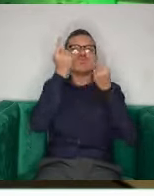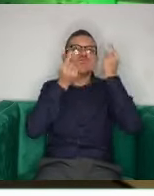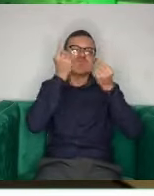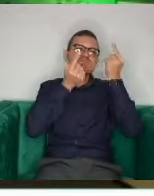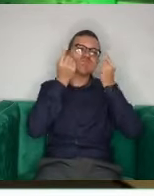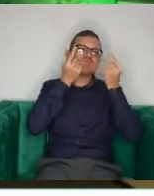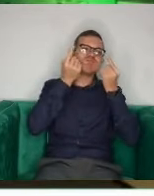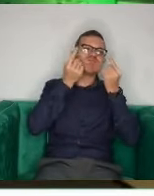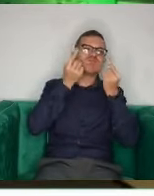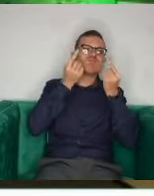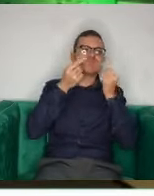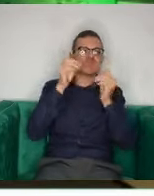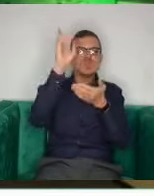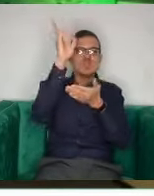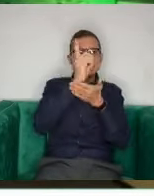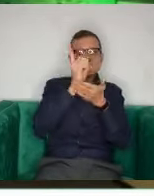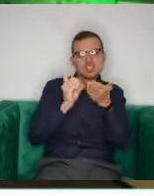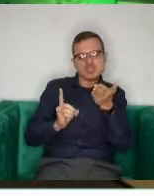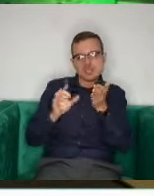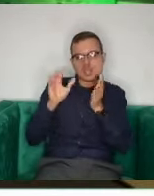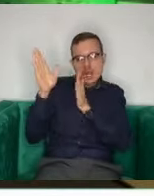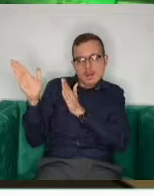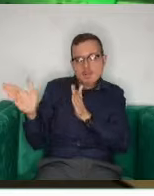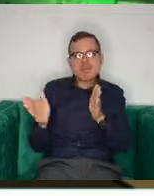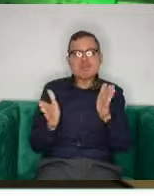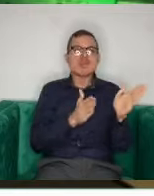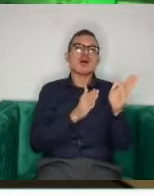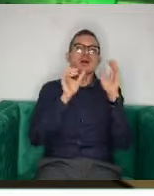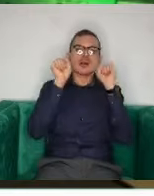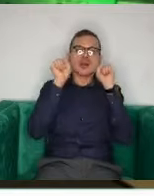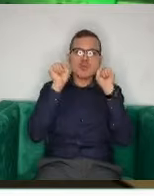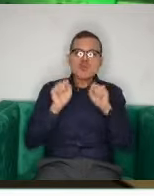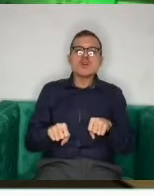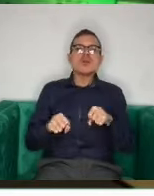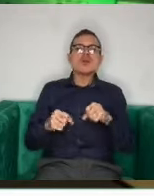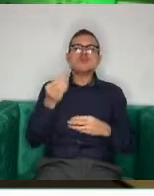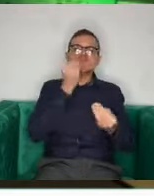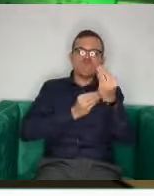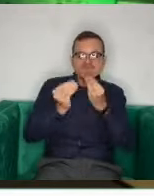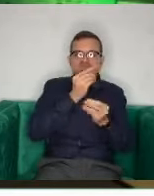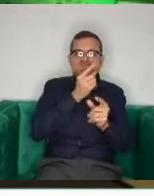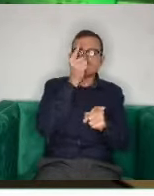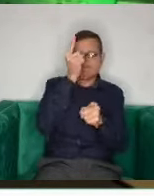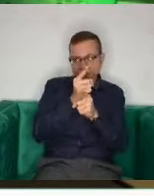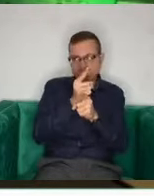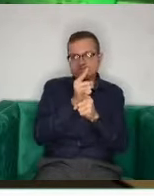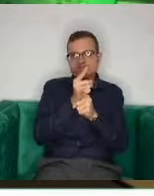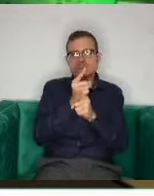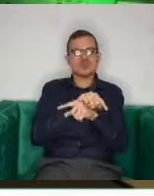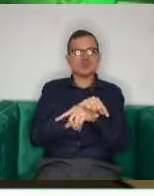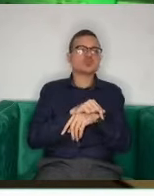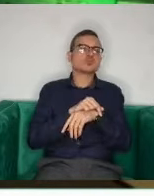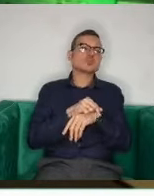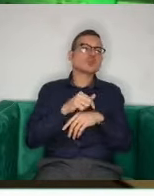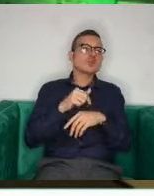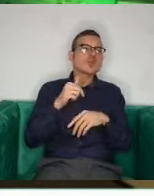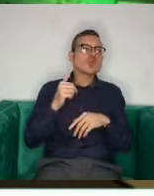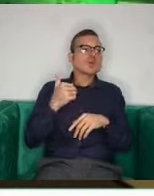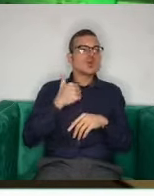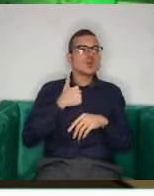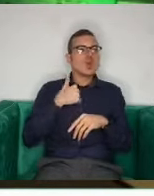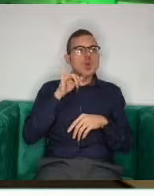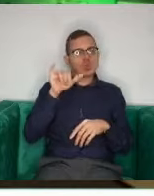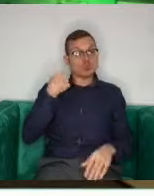esa estrategia nutricional. Y los gustitos y las preferencias, porque a mí me gusta incluirlo también, porque eso somos, nosotros somos